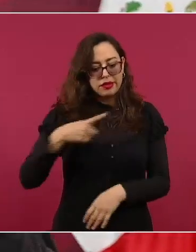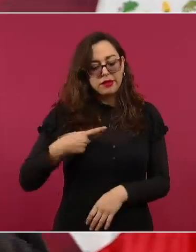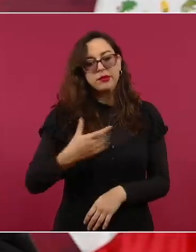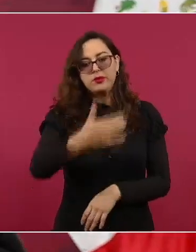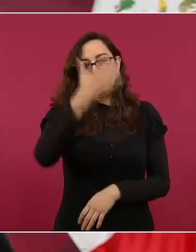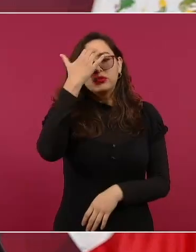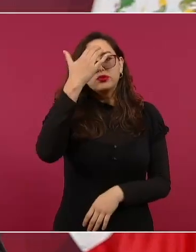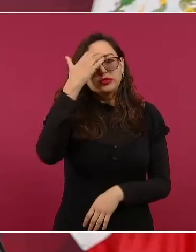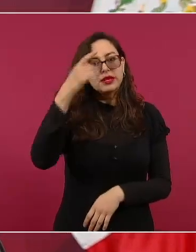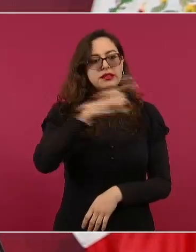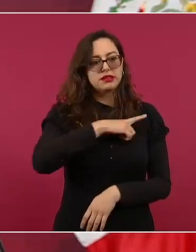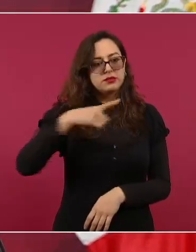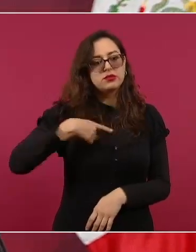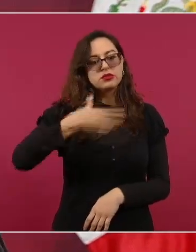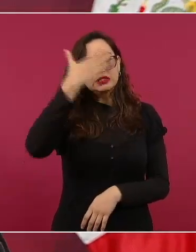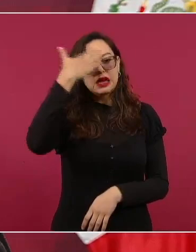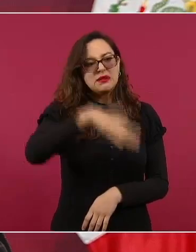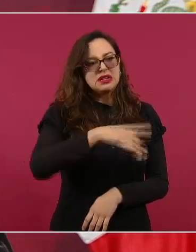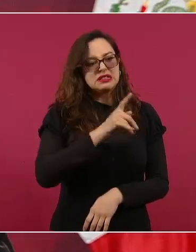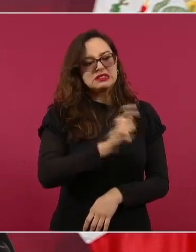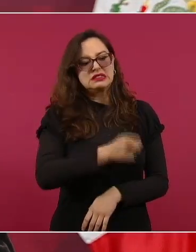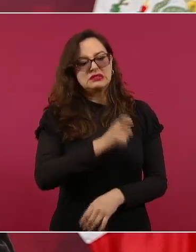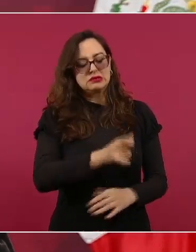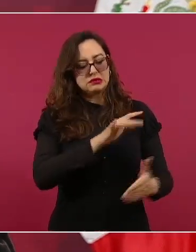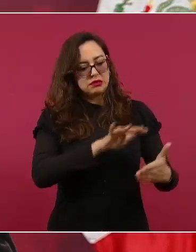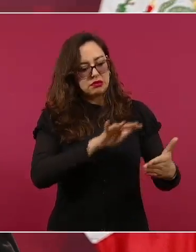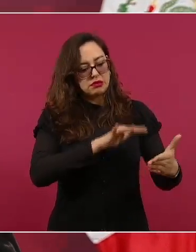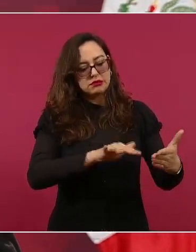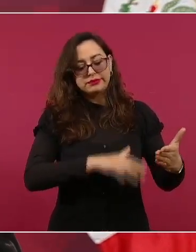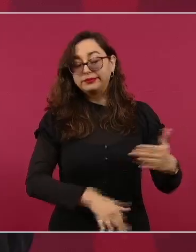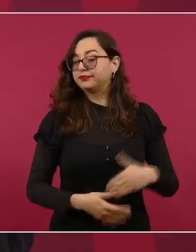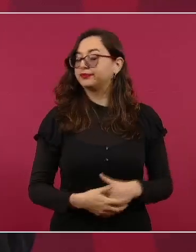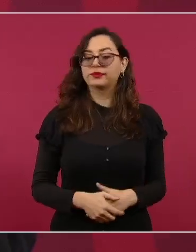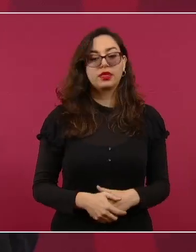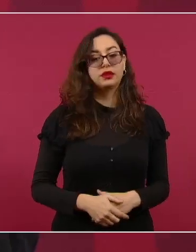estar pendiente. Pero luego